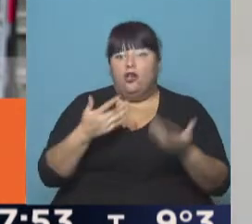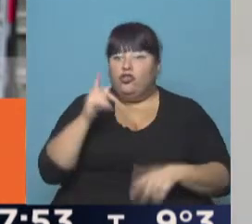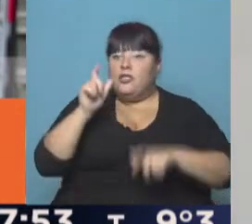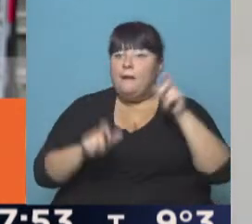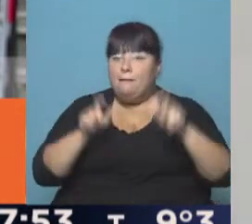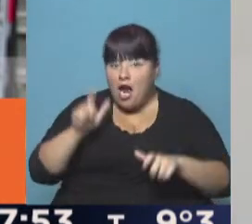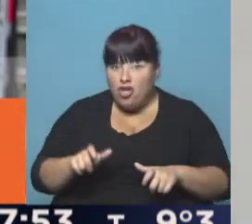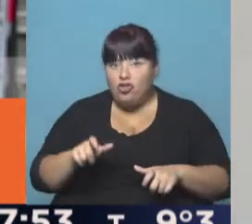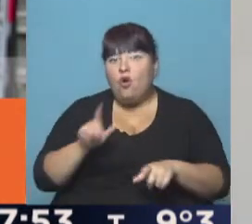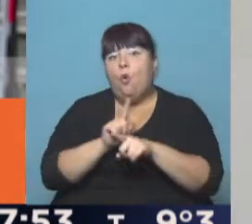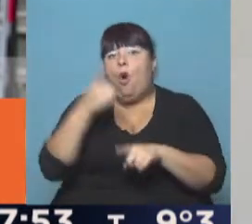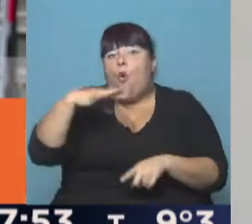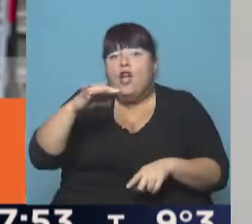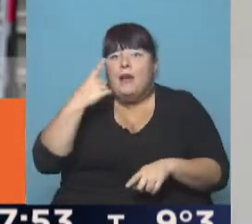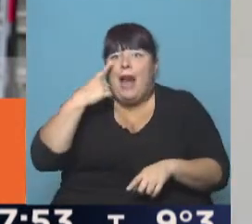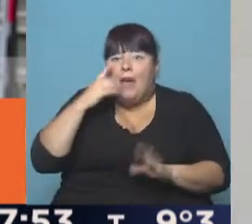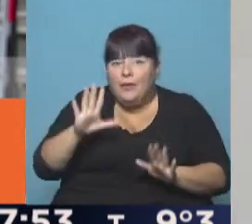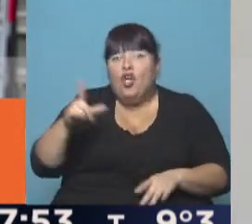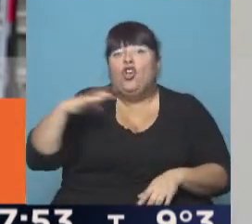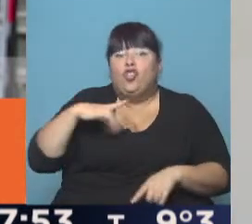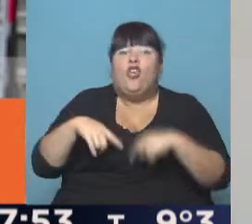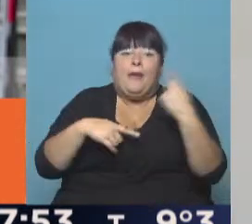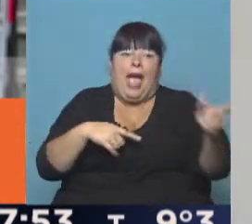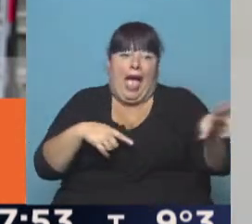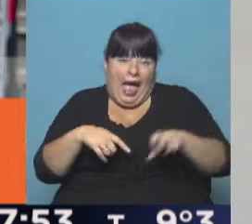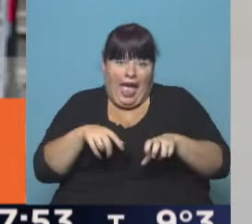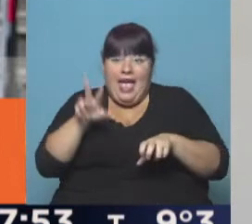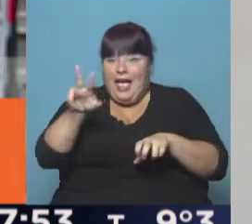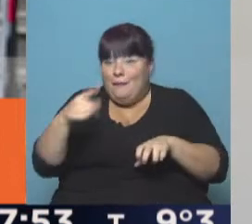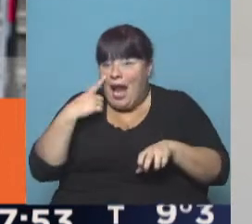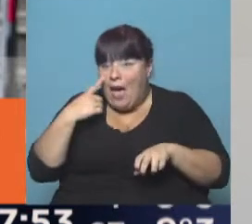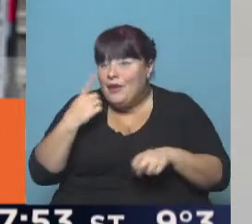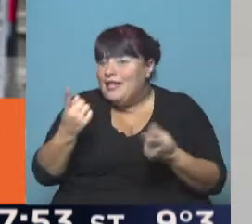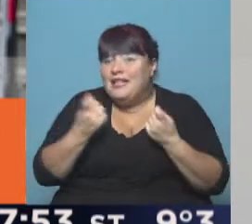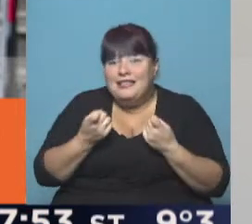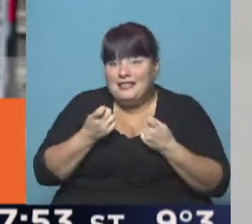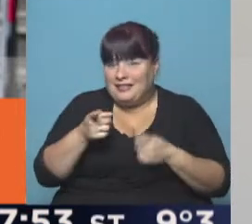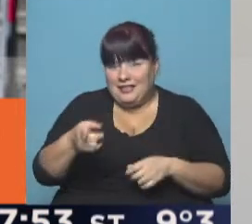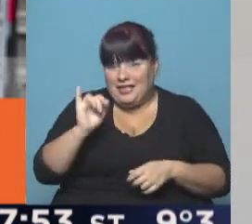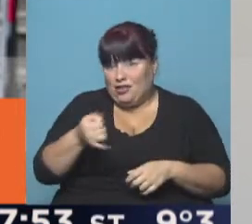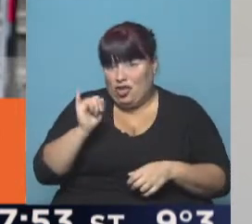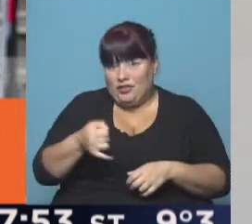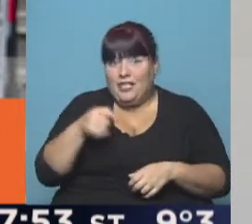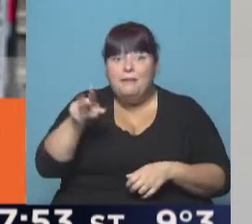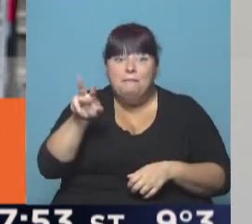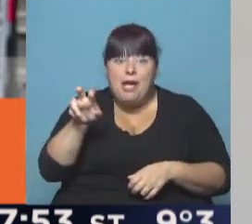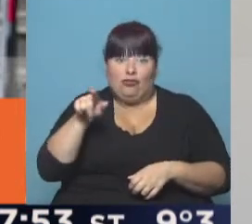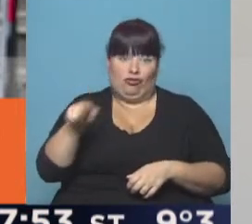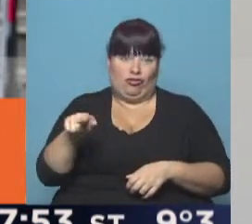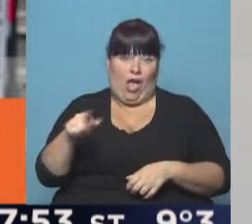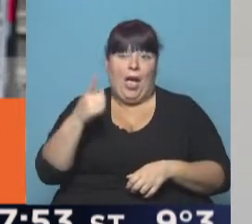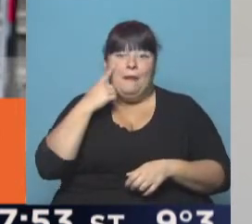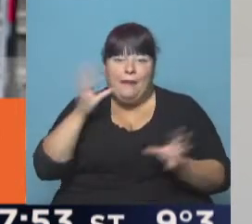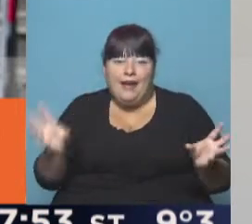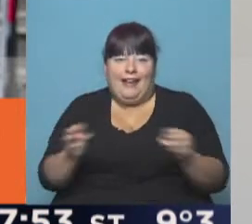personas que tenían esto como único sostén o que aún teniendo otro ingreso necesitaban de éste para